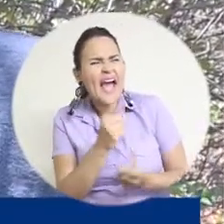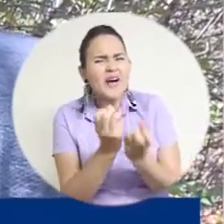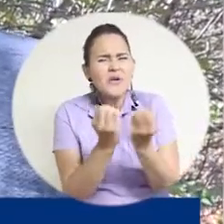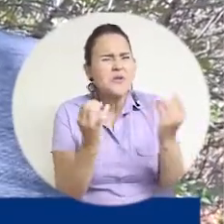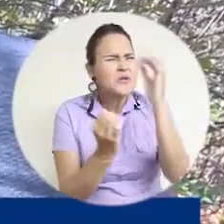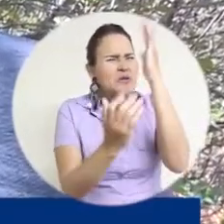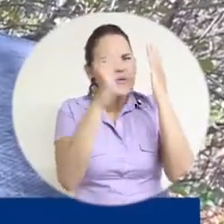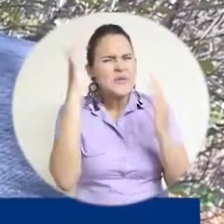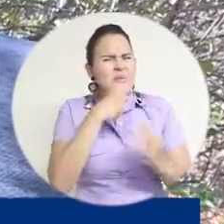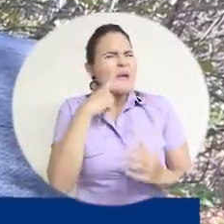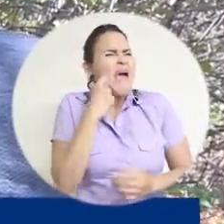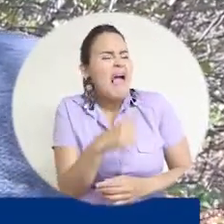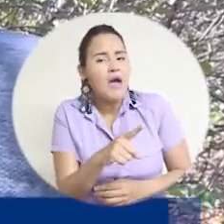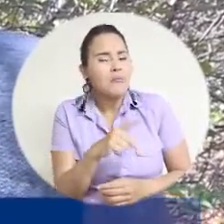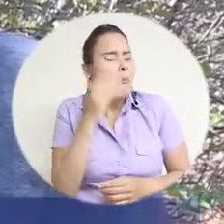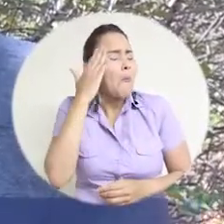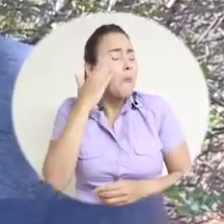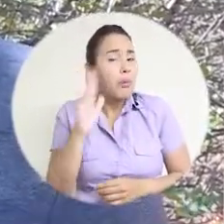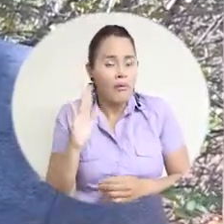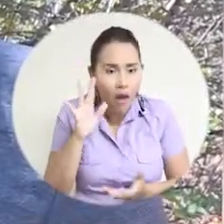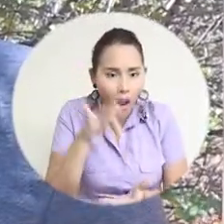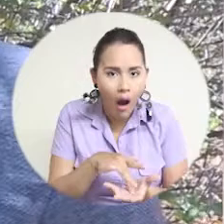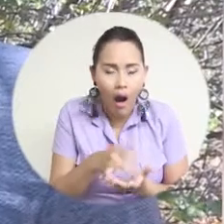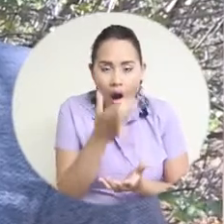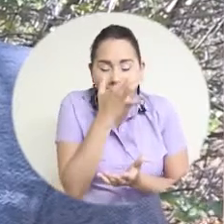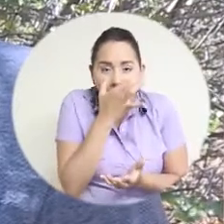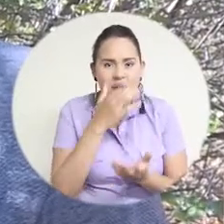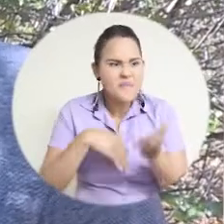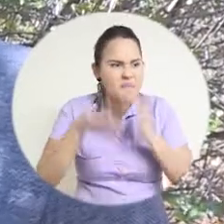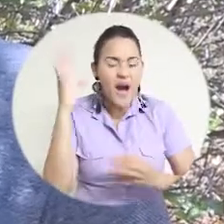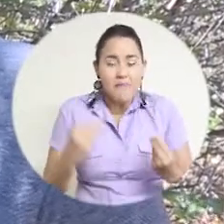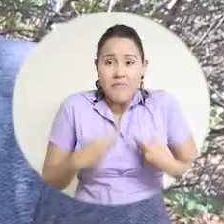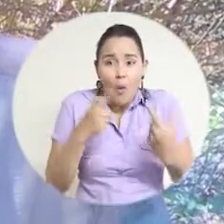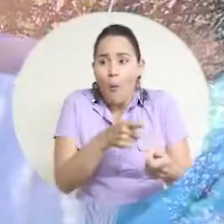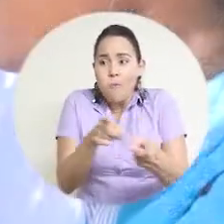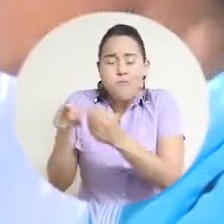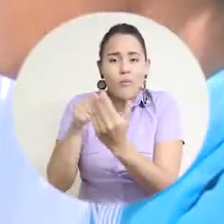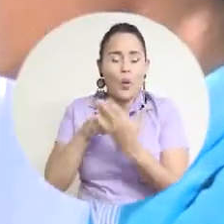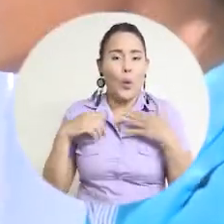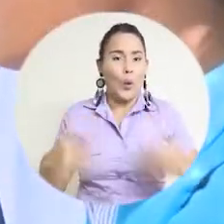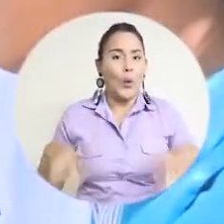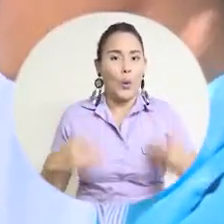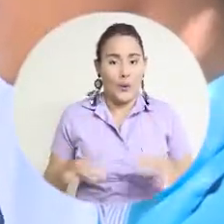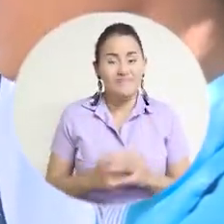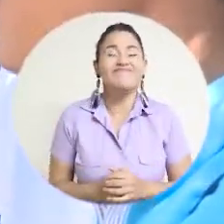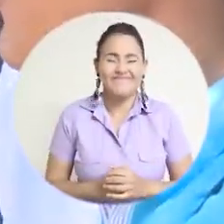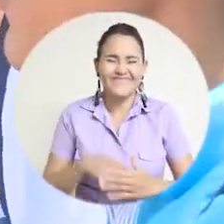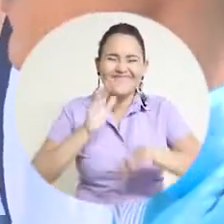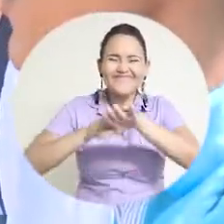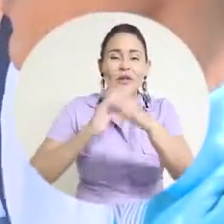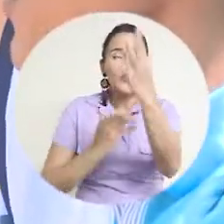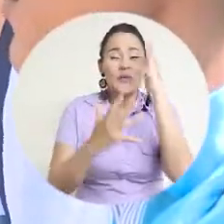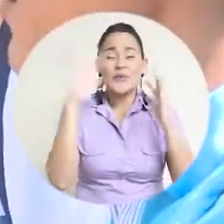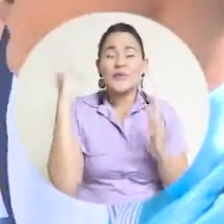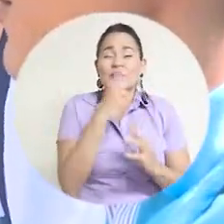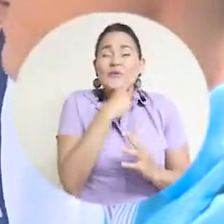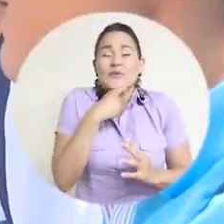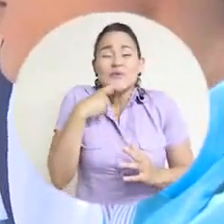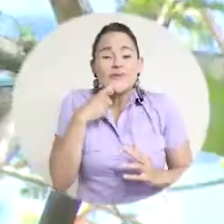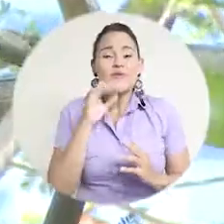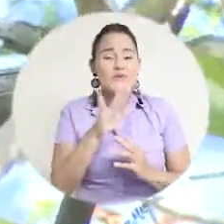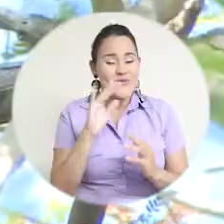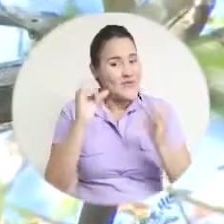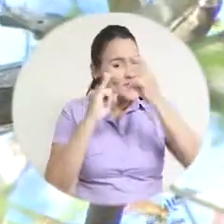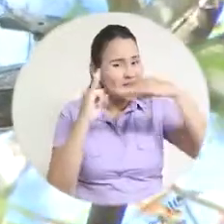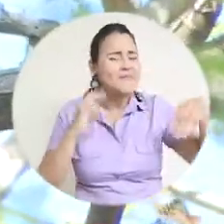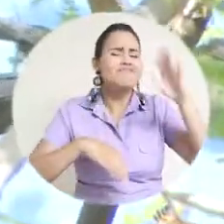conocimiento de que este bosque seco tenía tanta vida, tenía tantas cosas que nos puede mostrar. A través de la